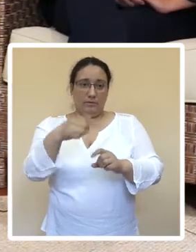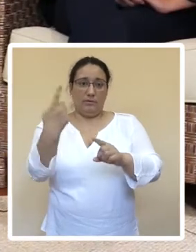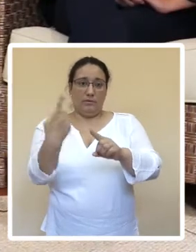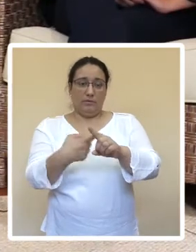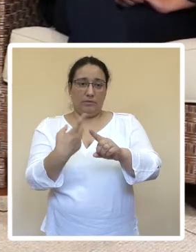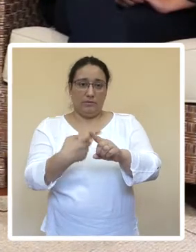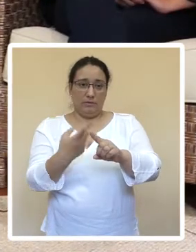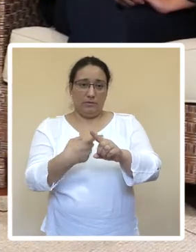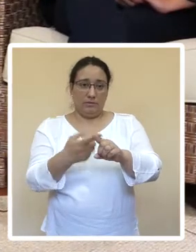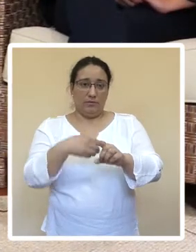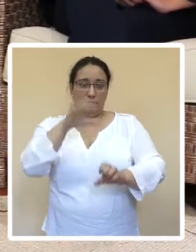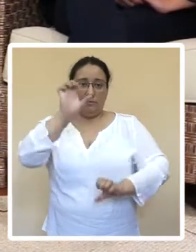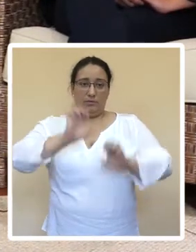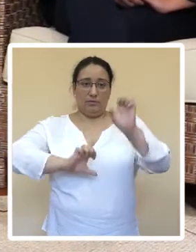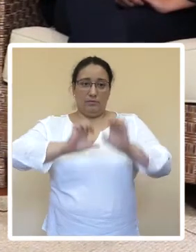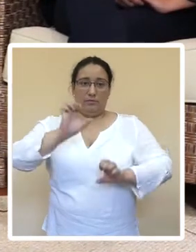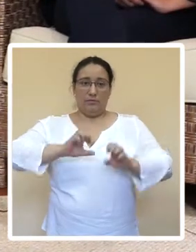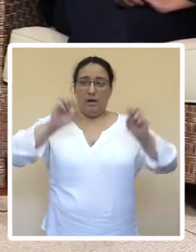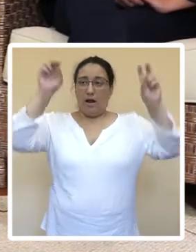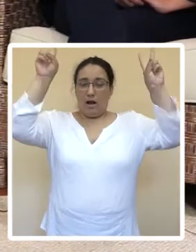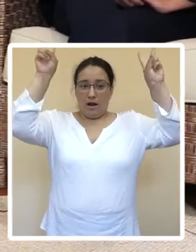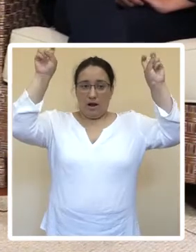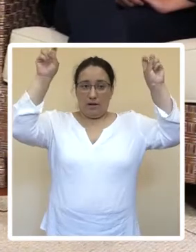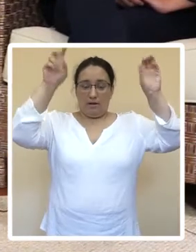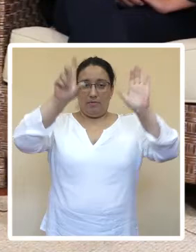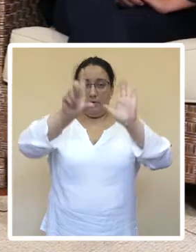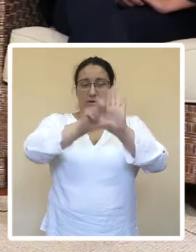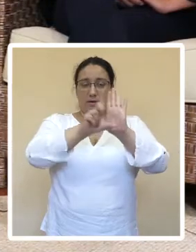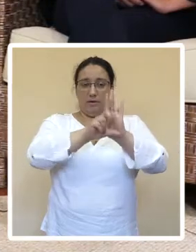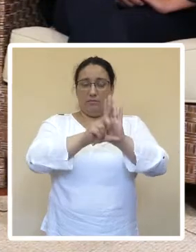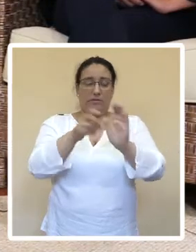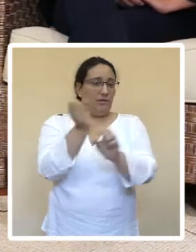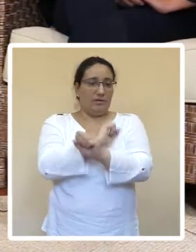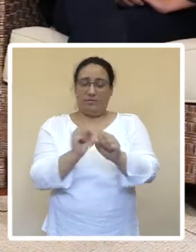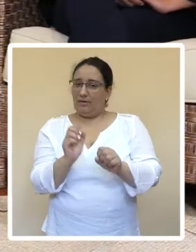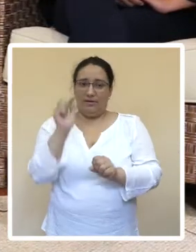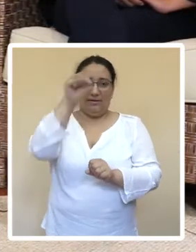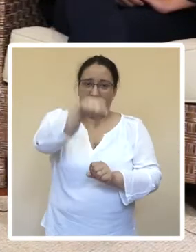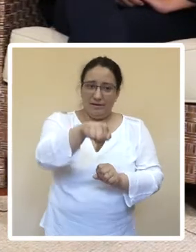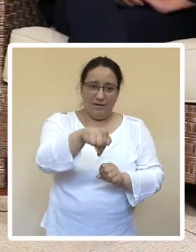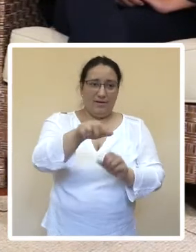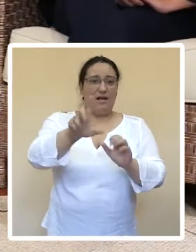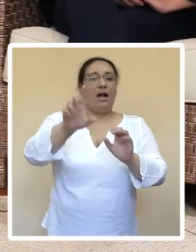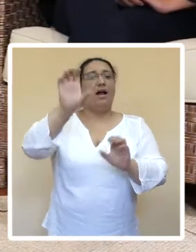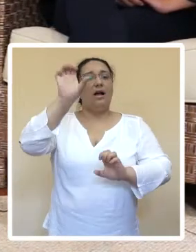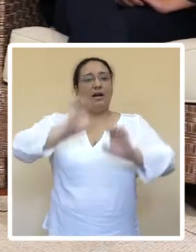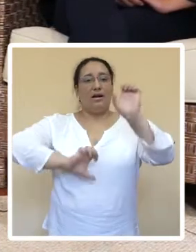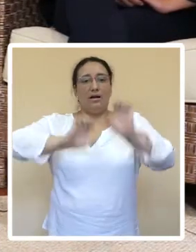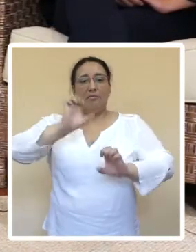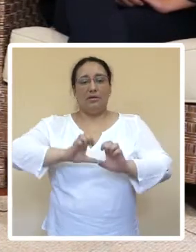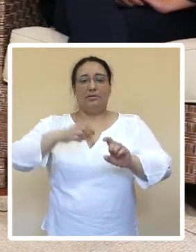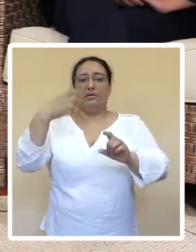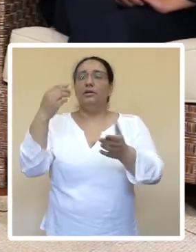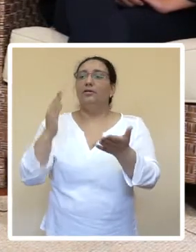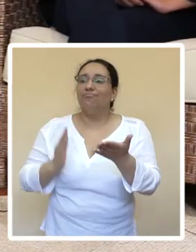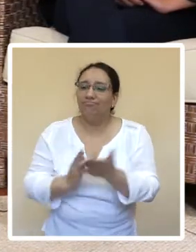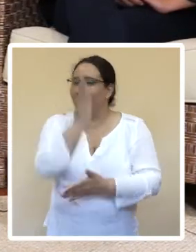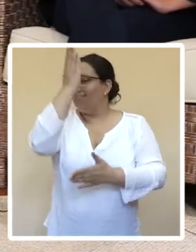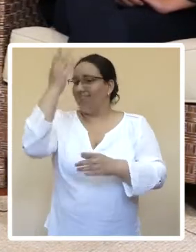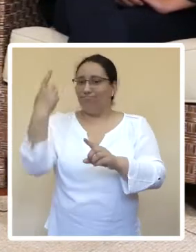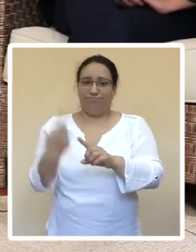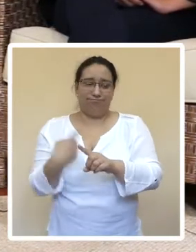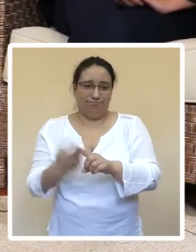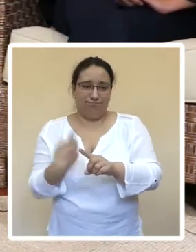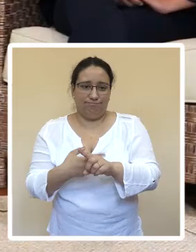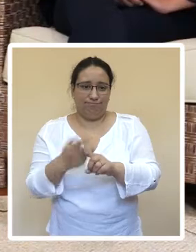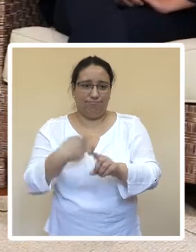esta conversación con la empresa es sobre el tema de la ley. Ya, tú no puedes llegar a una empresa y hacer la visita y empezar a hablar sobre la